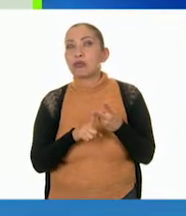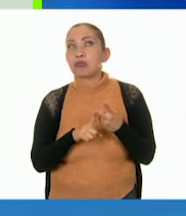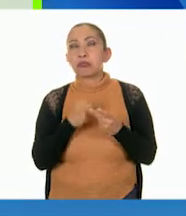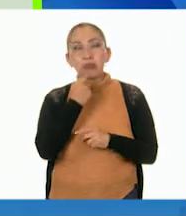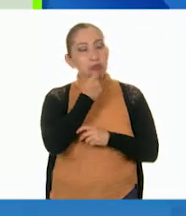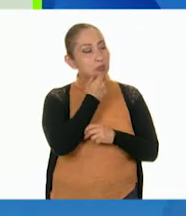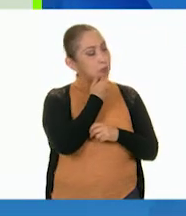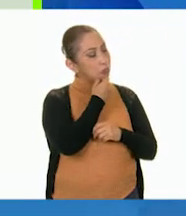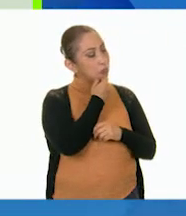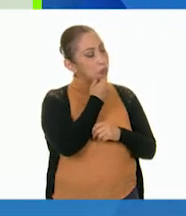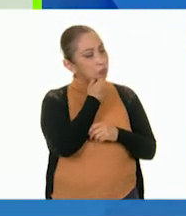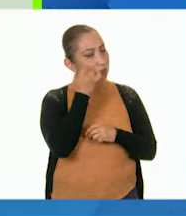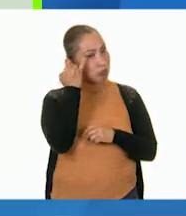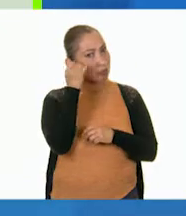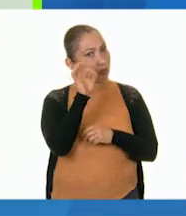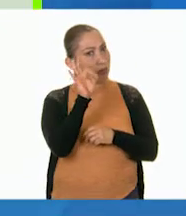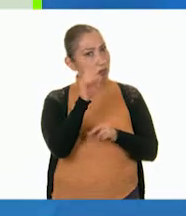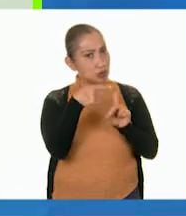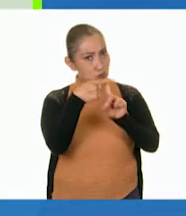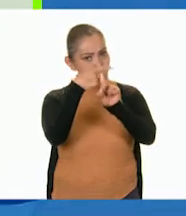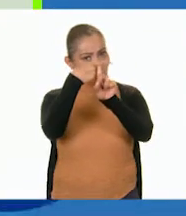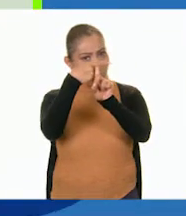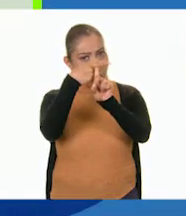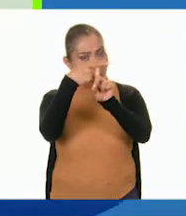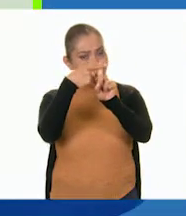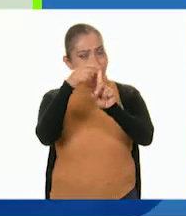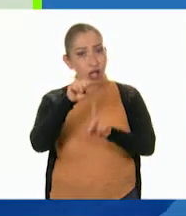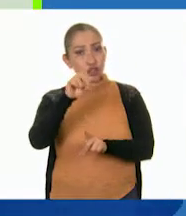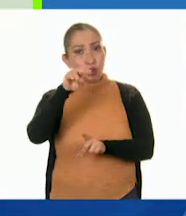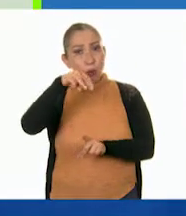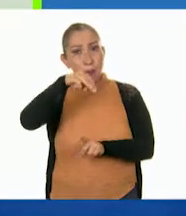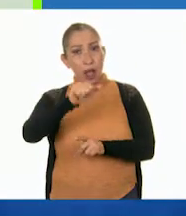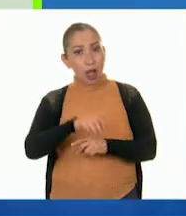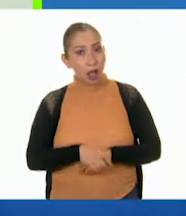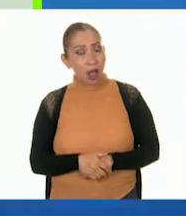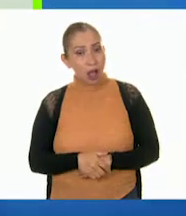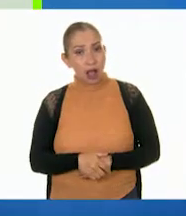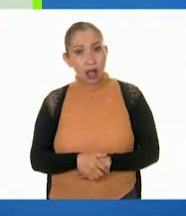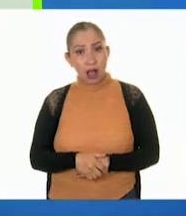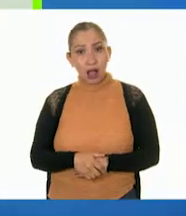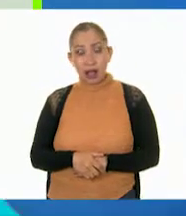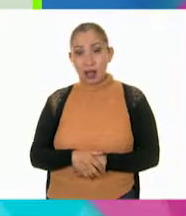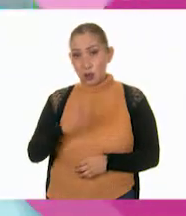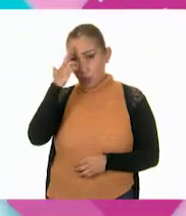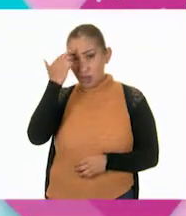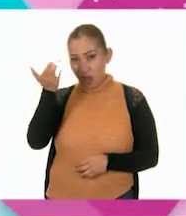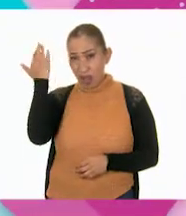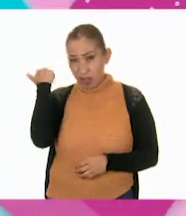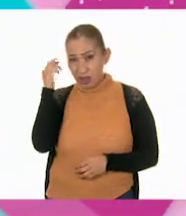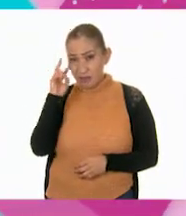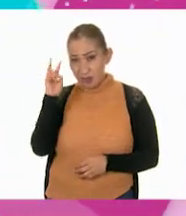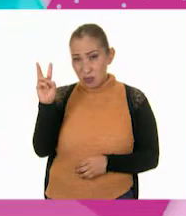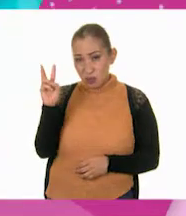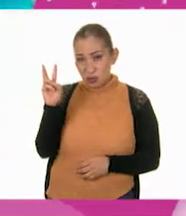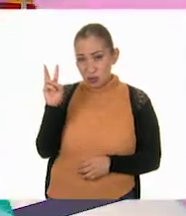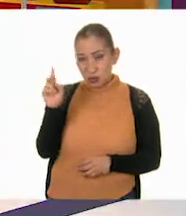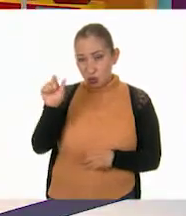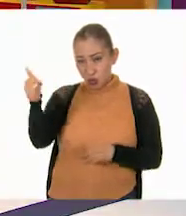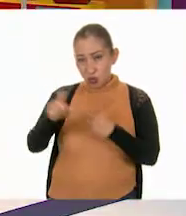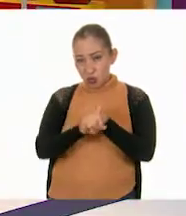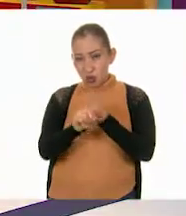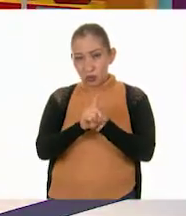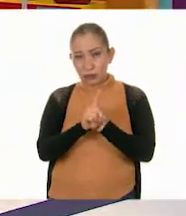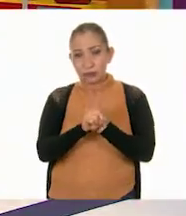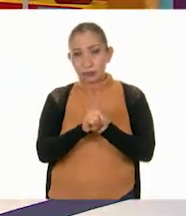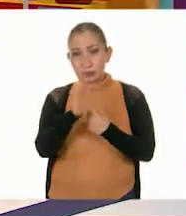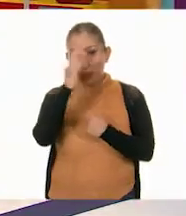¿Qué será? ¿Una suma? ¿Recuerdan a don Contreras? ¿El día de ayer? Ah, sí, sí, me acuerdo. ¿Sí?